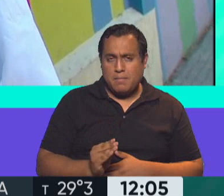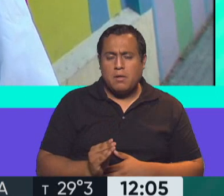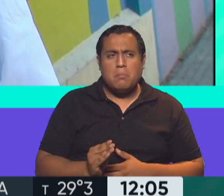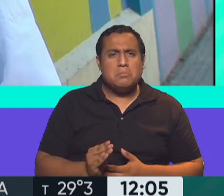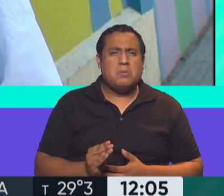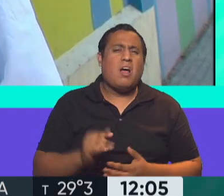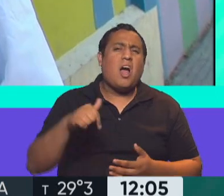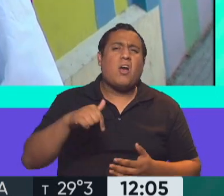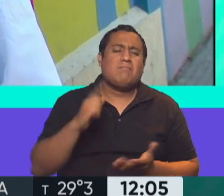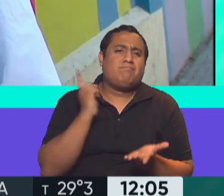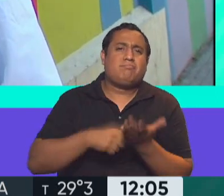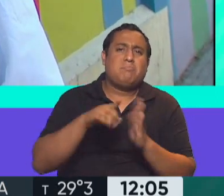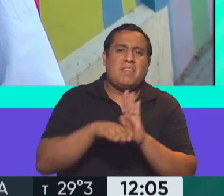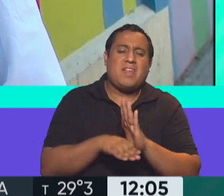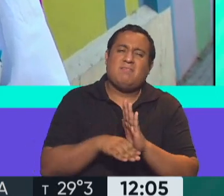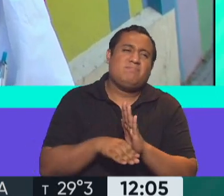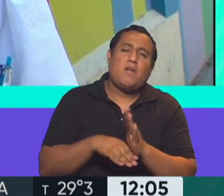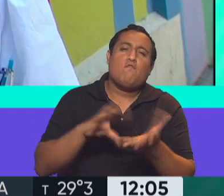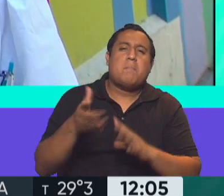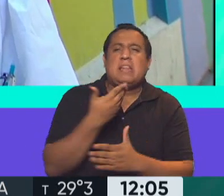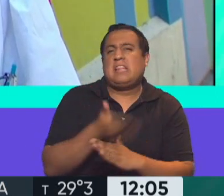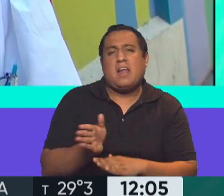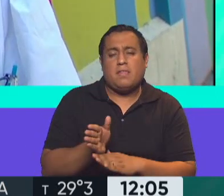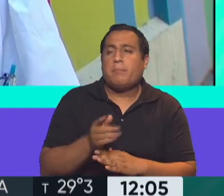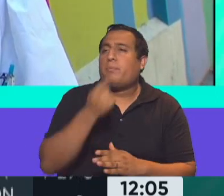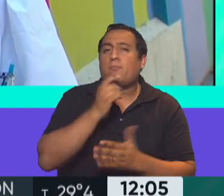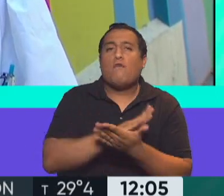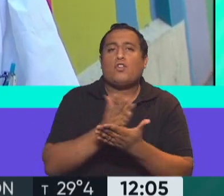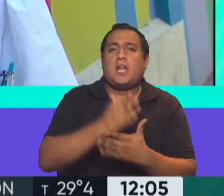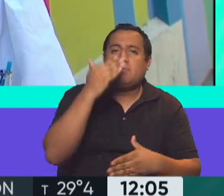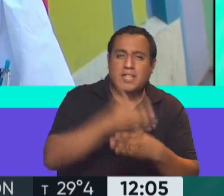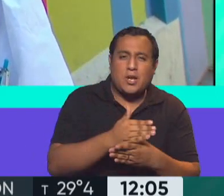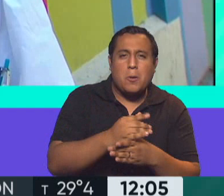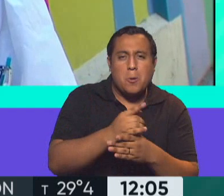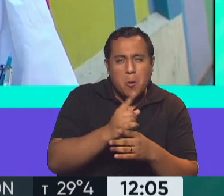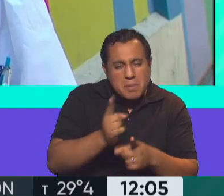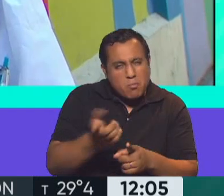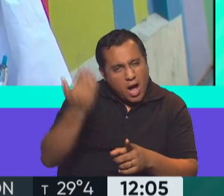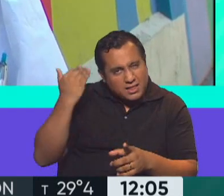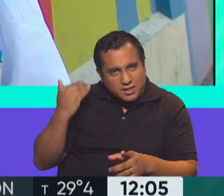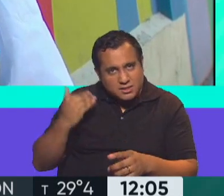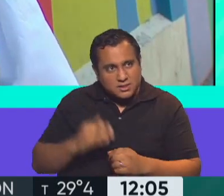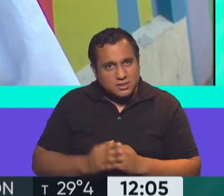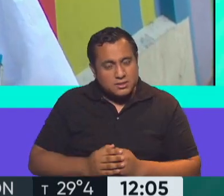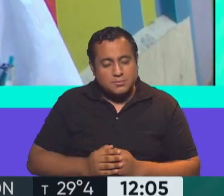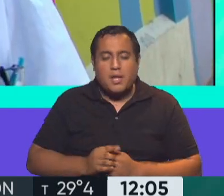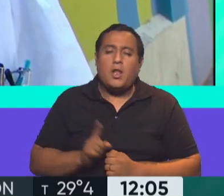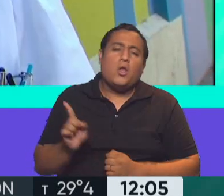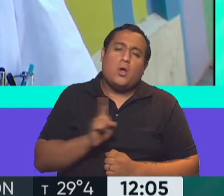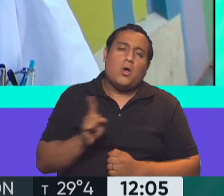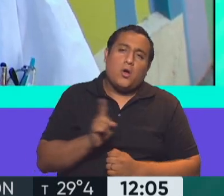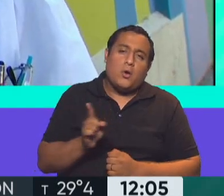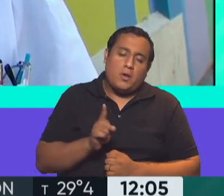es tarde para tomar ciertas medidas como el cierre de fronteras u otras restricciones que se vivían al comienzo de la pandemia? No, obviamente,